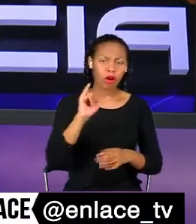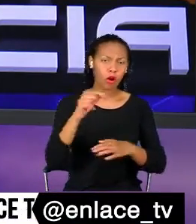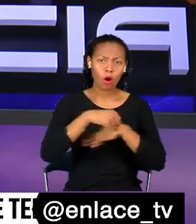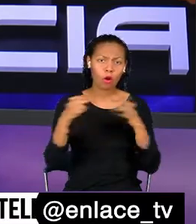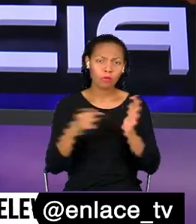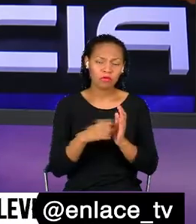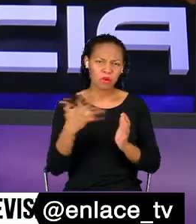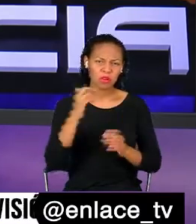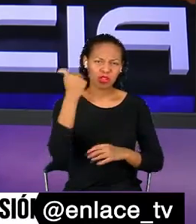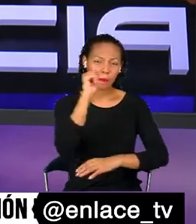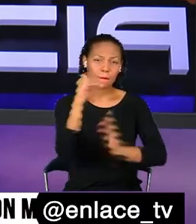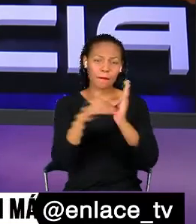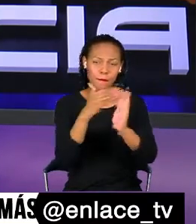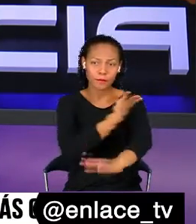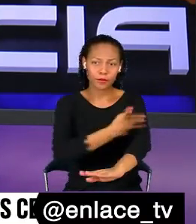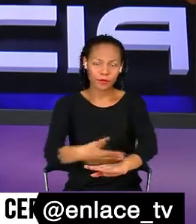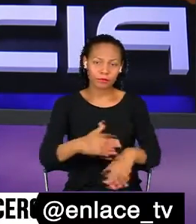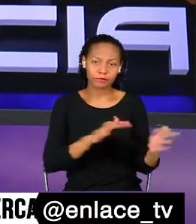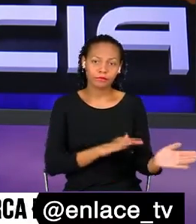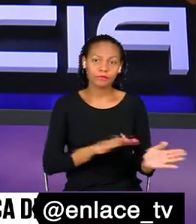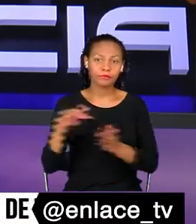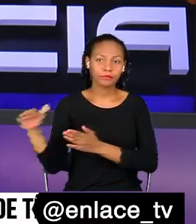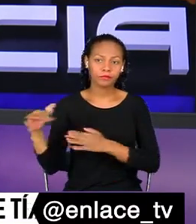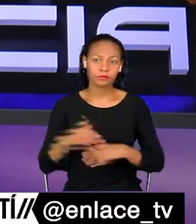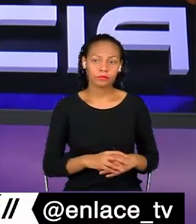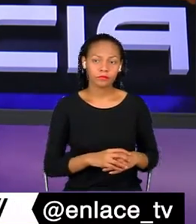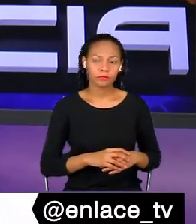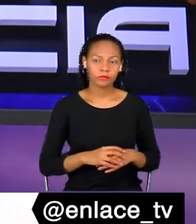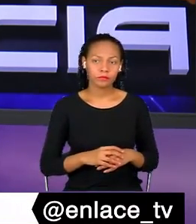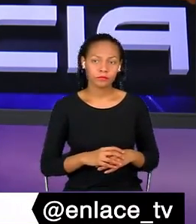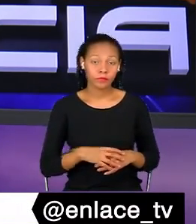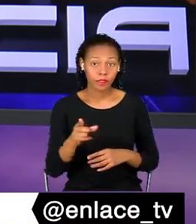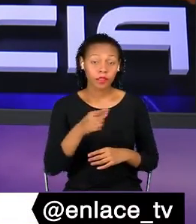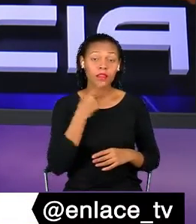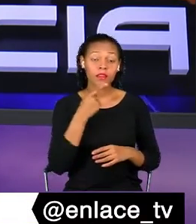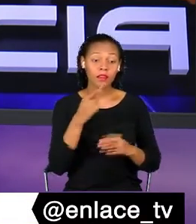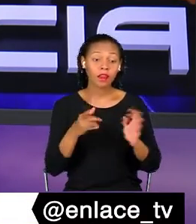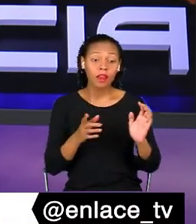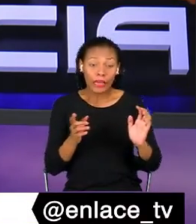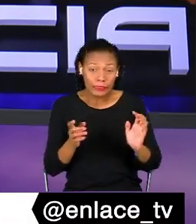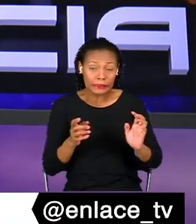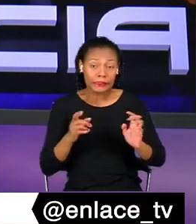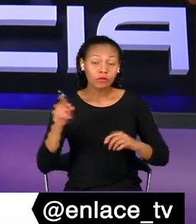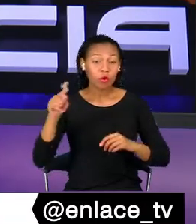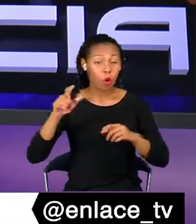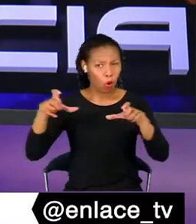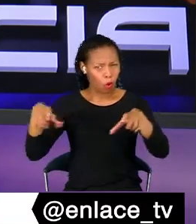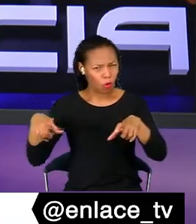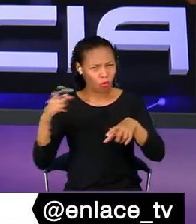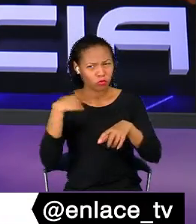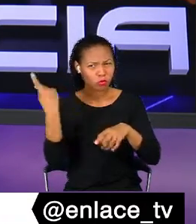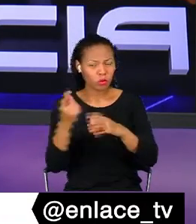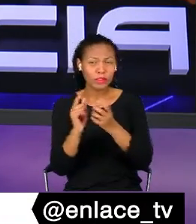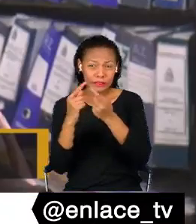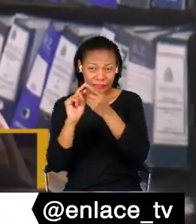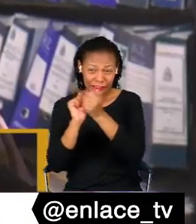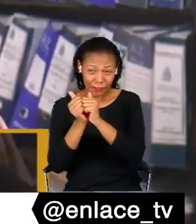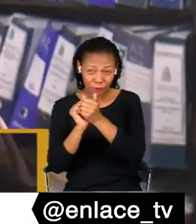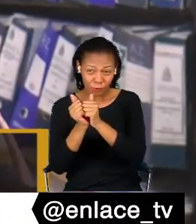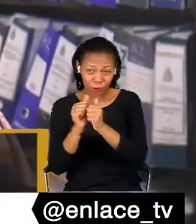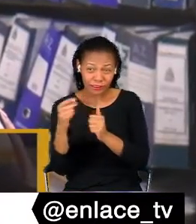Comunal del Barrio El Campín se mostró conforme con explicación del gobierno sobre trabajos en el escenario deportivo de este sector.